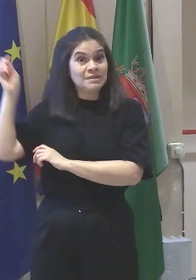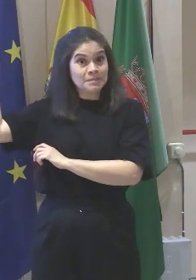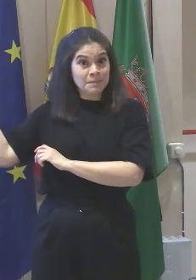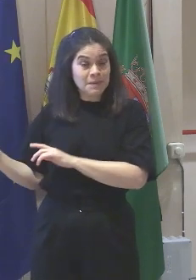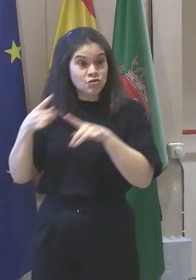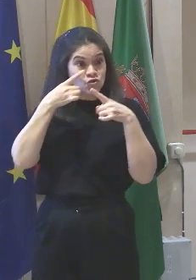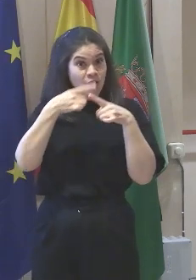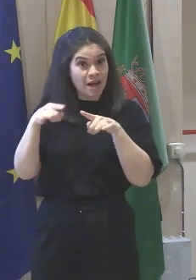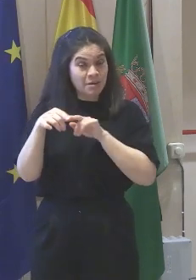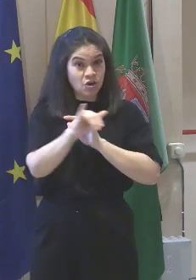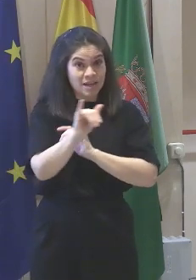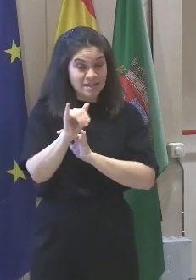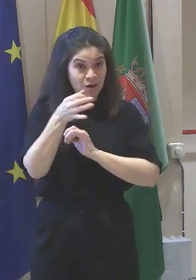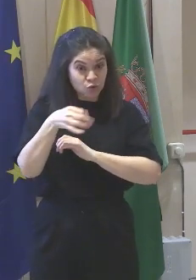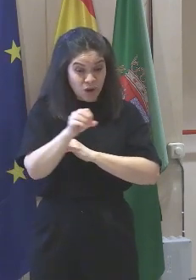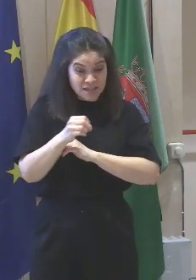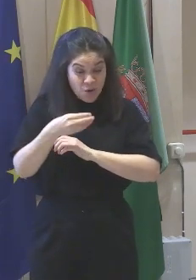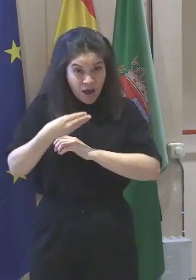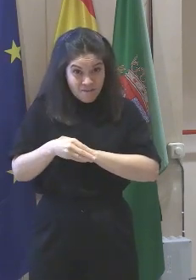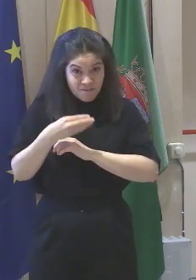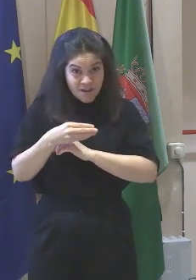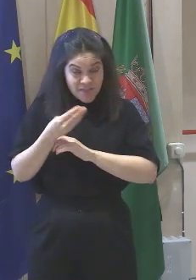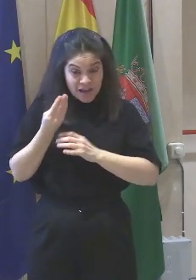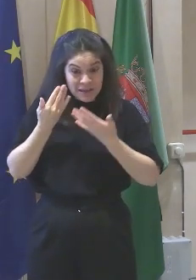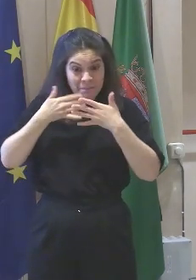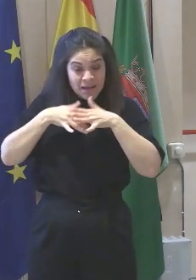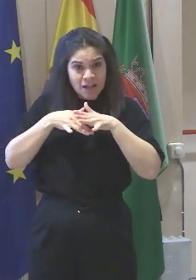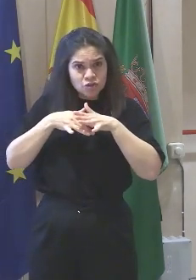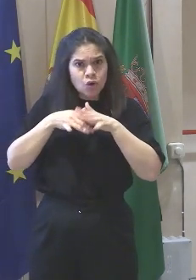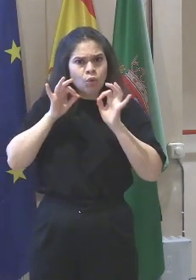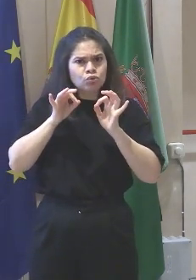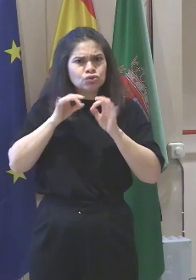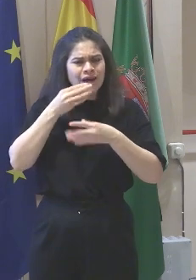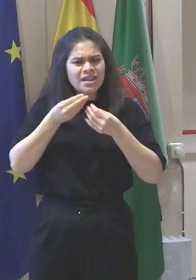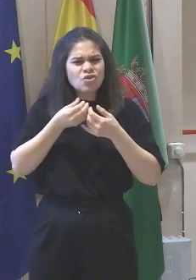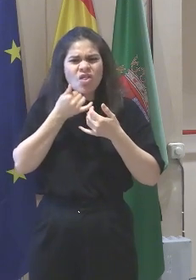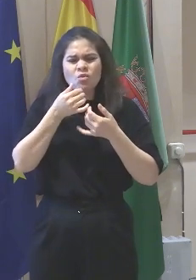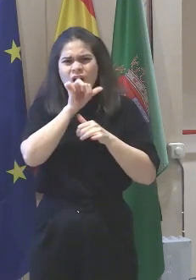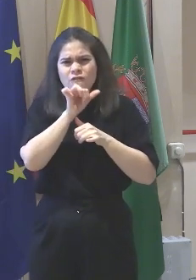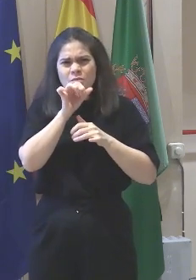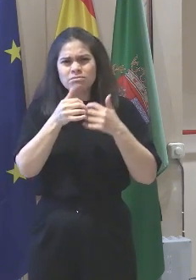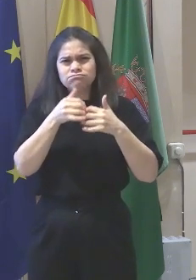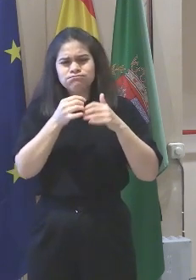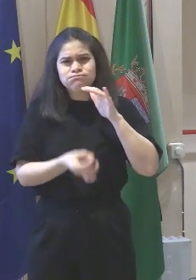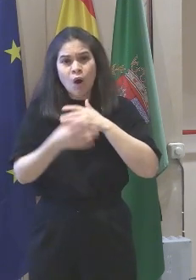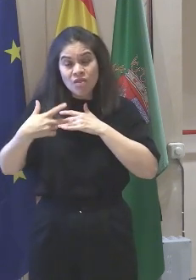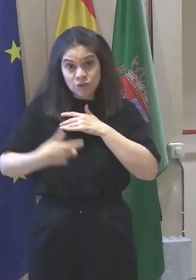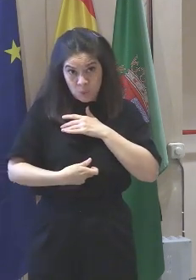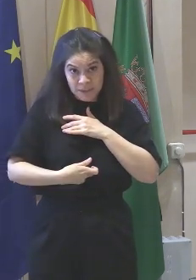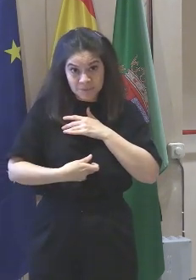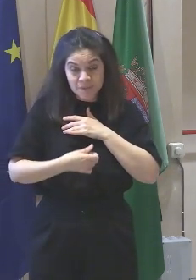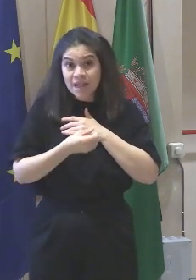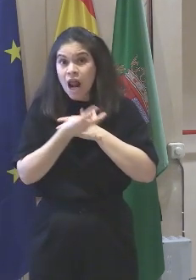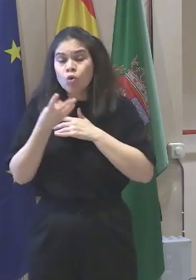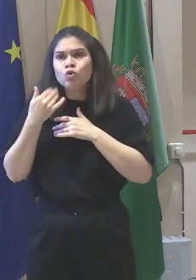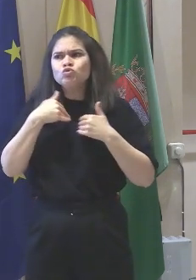la célula beta implicados de alguna manera en esa producción de insulina. De alguno de ellos se conoce su función y de otros todavía